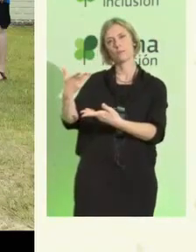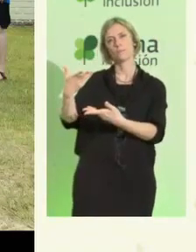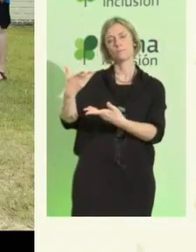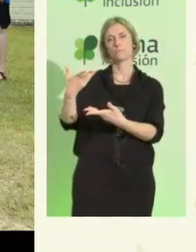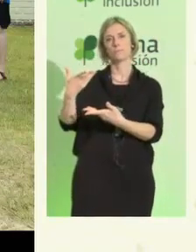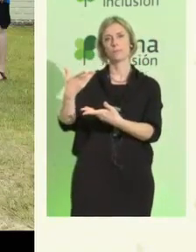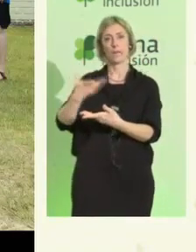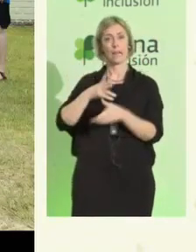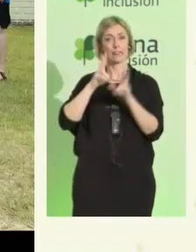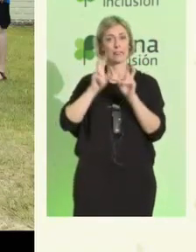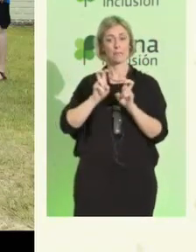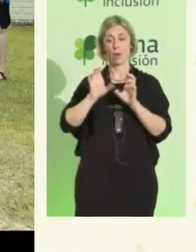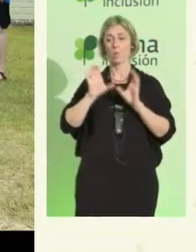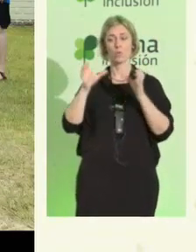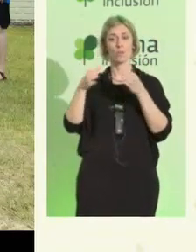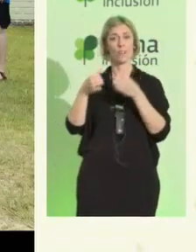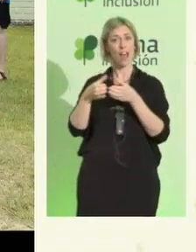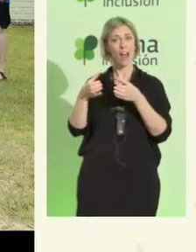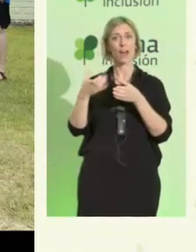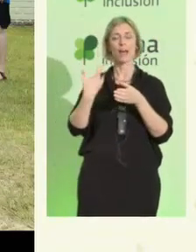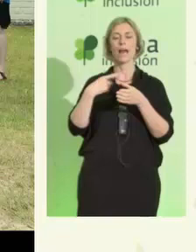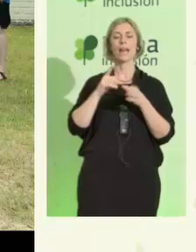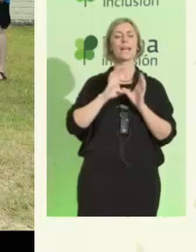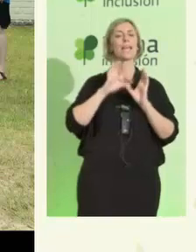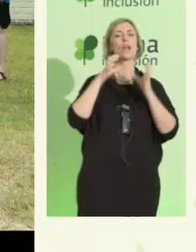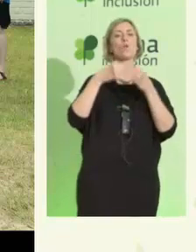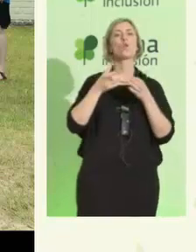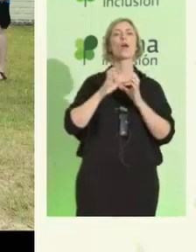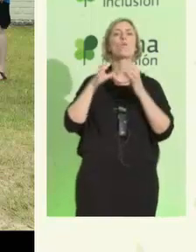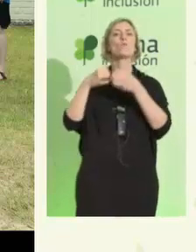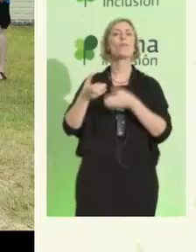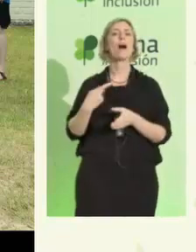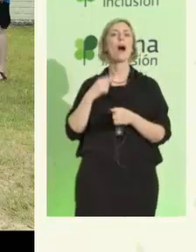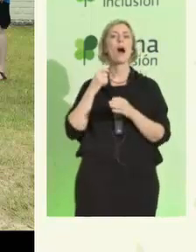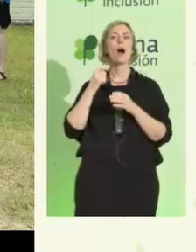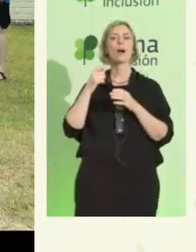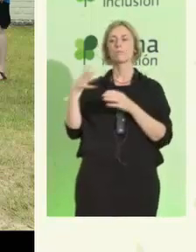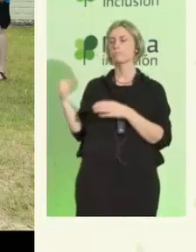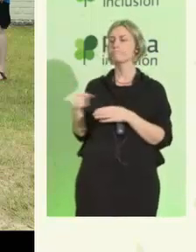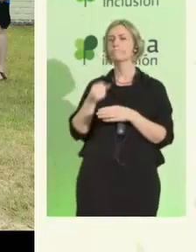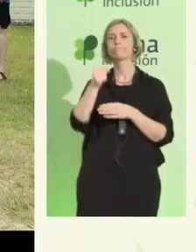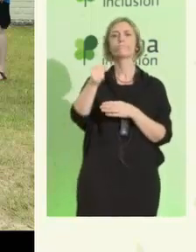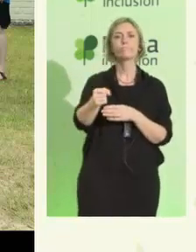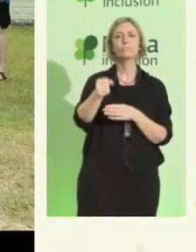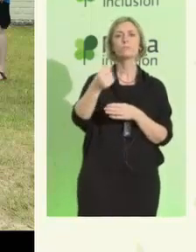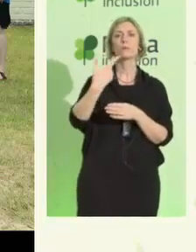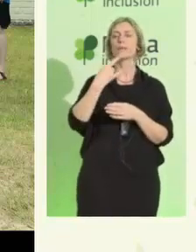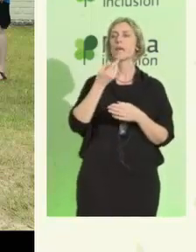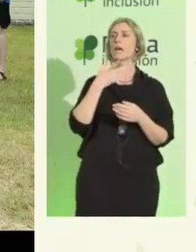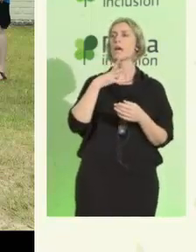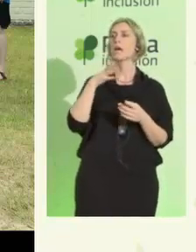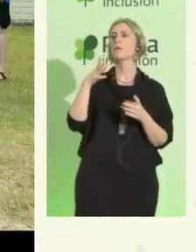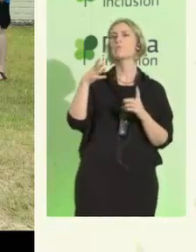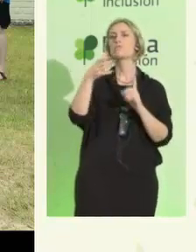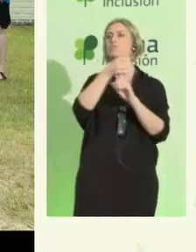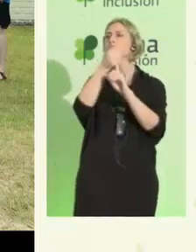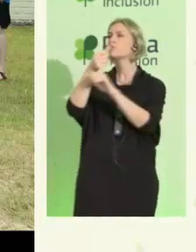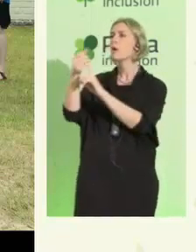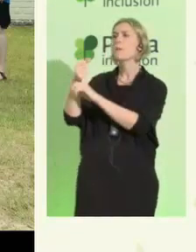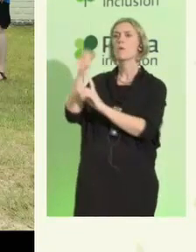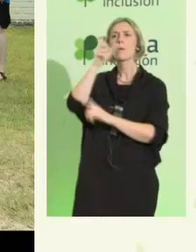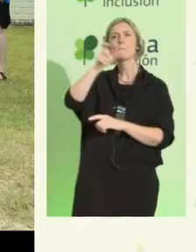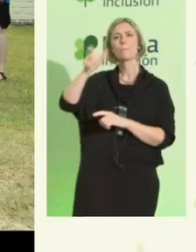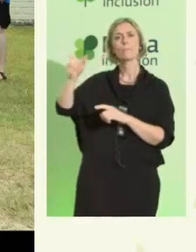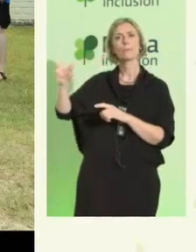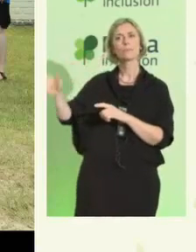en la comunidad, llevarlos a las reuniones de la comunidad. Encontramos a gente, ayudamos a gente a conocer a